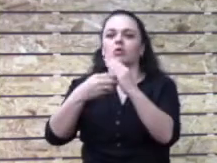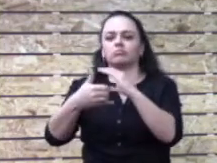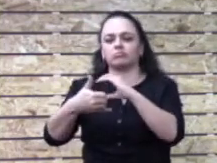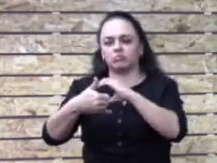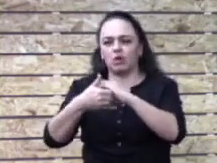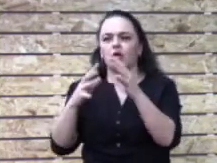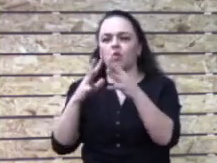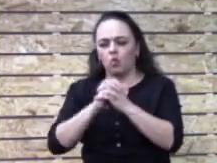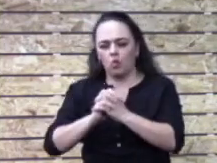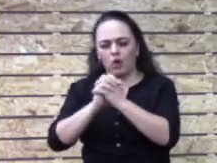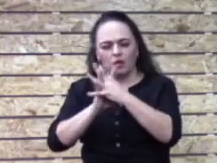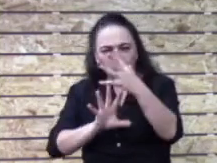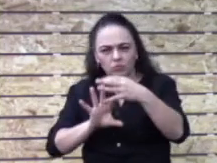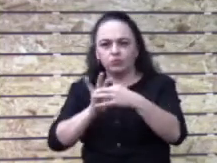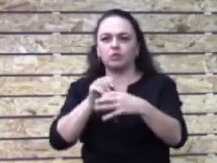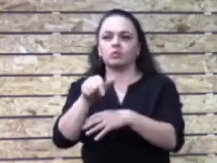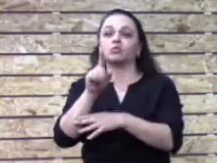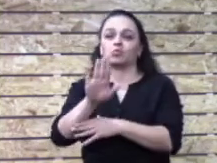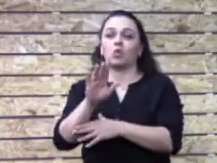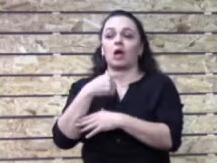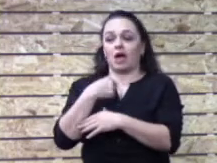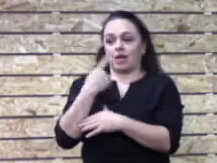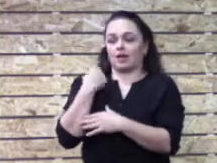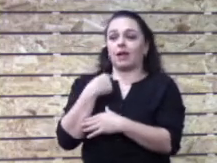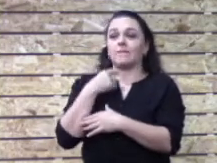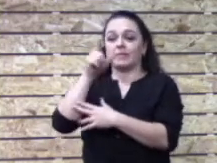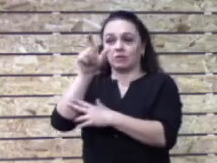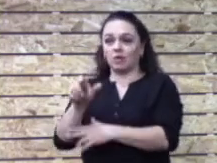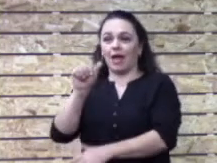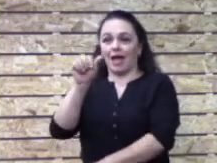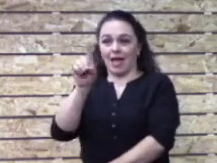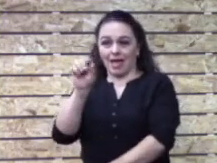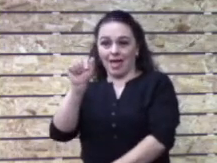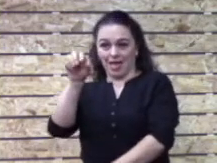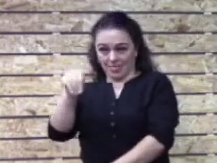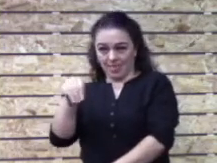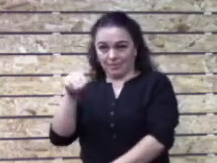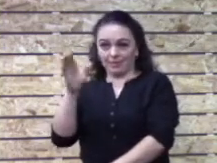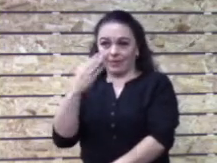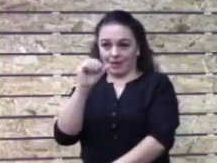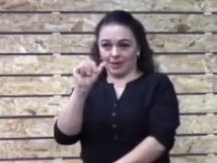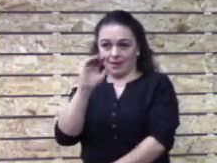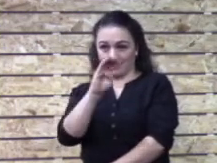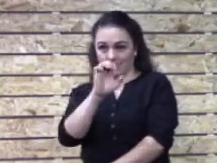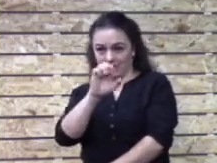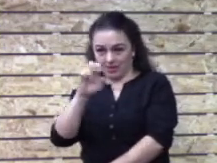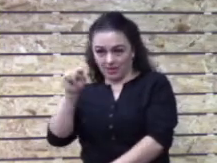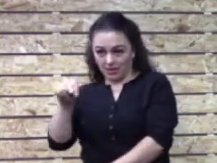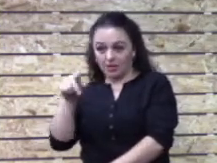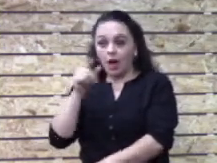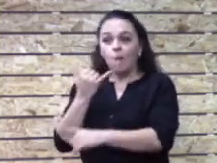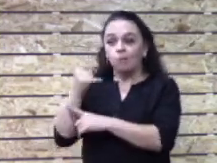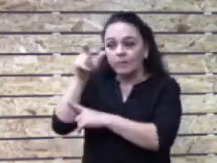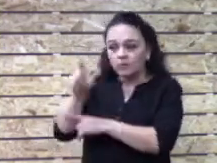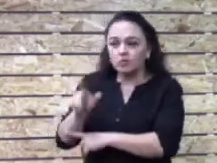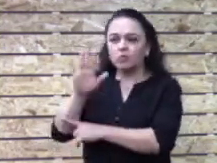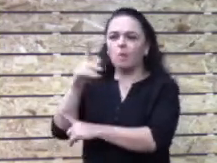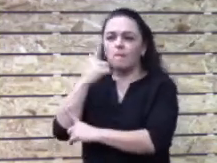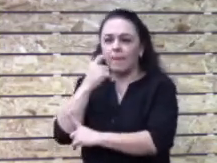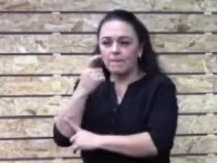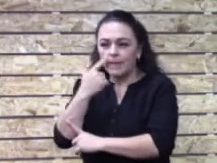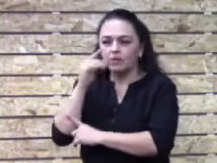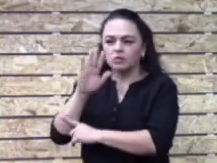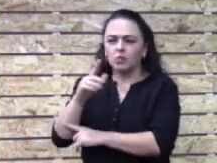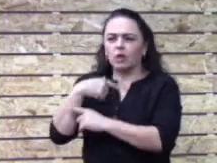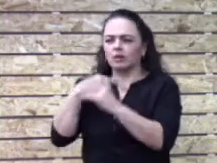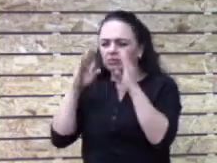de verdad, la oración del hermano, ¿no? Padre de familia, preocupado por sus niños, por su familia, pero también bendiciéndonos